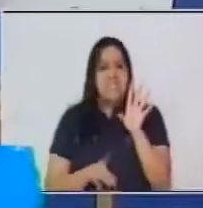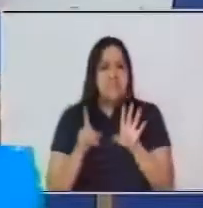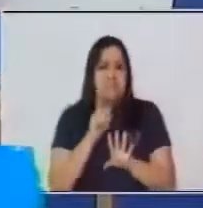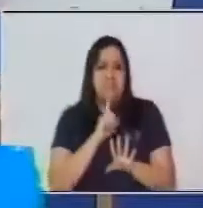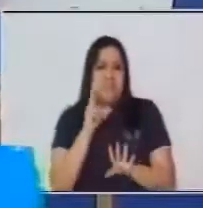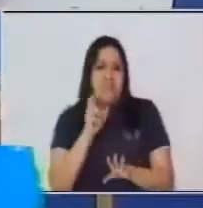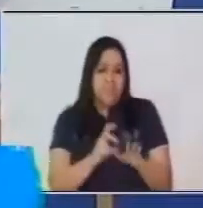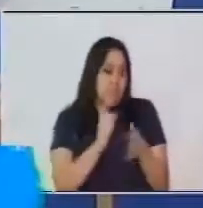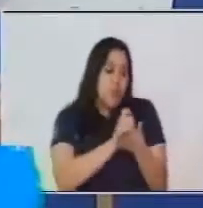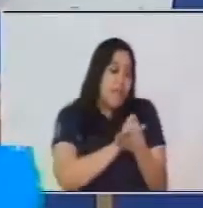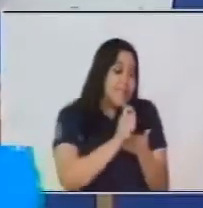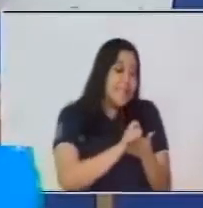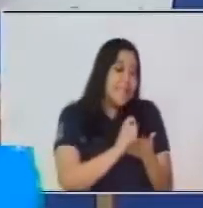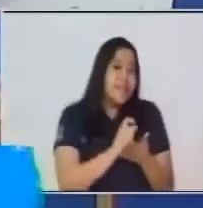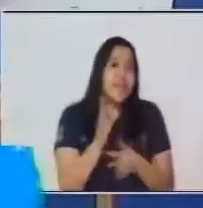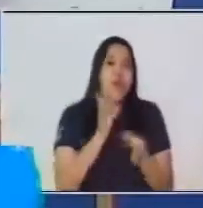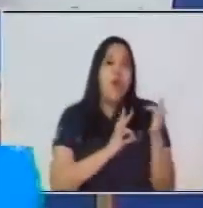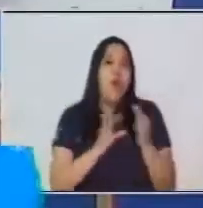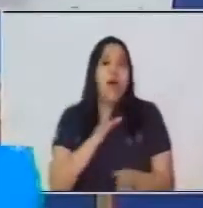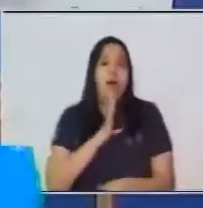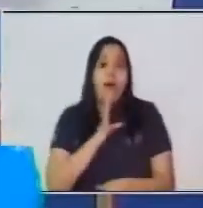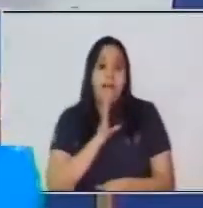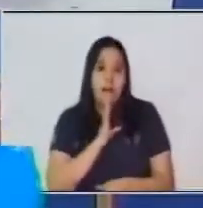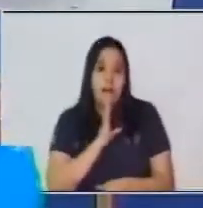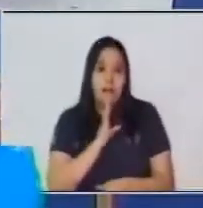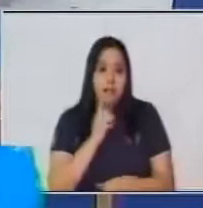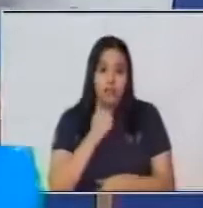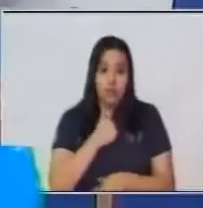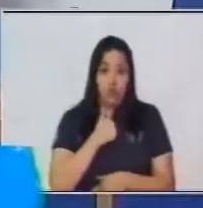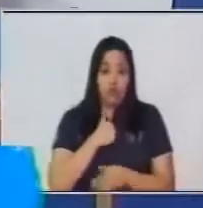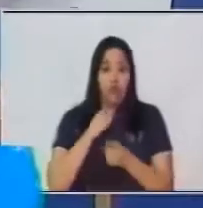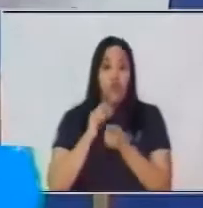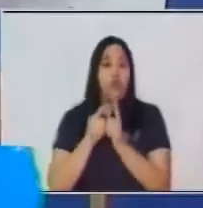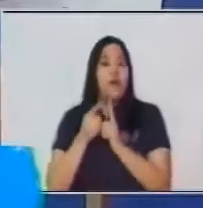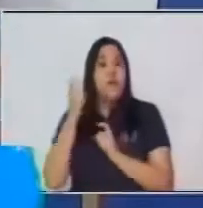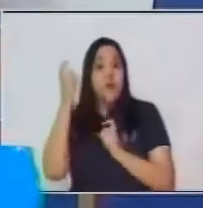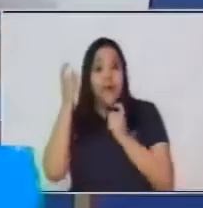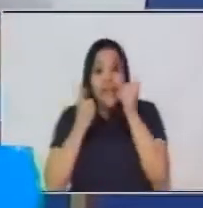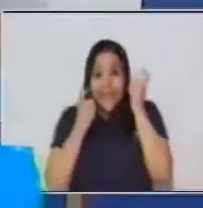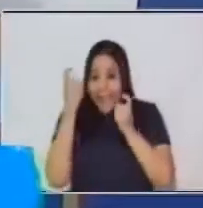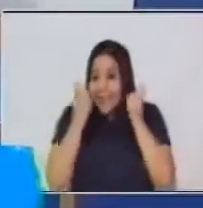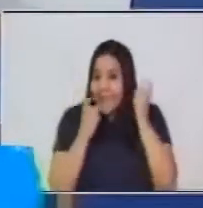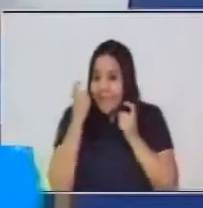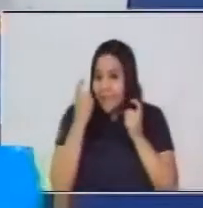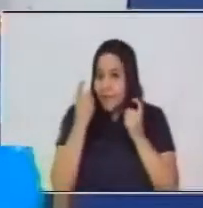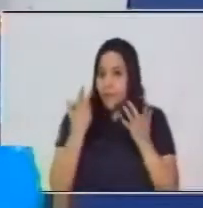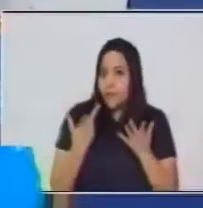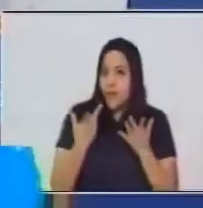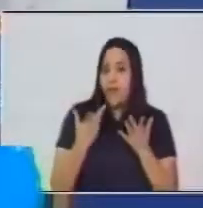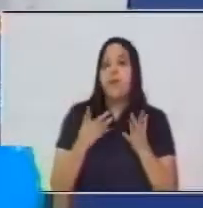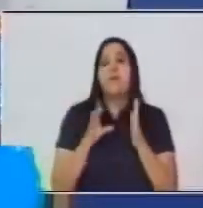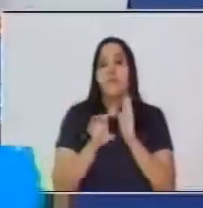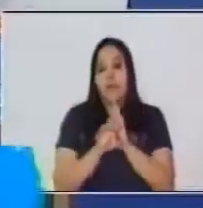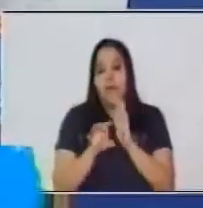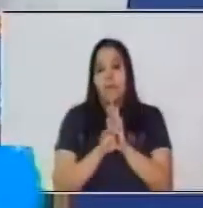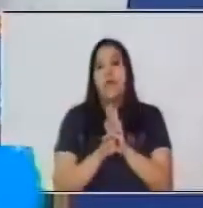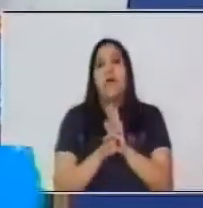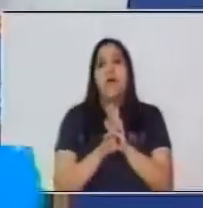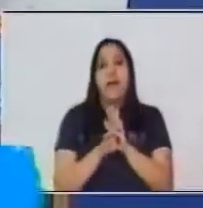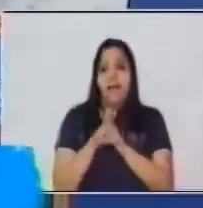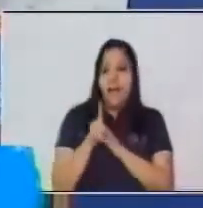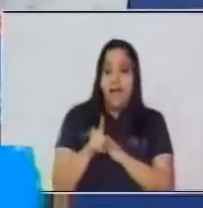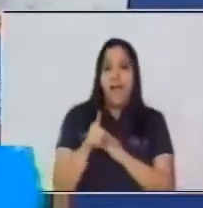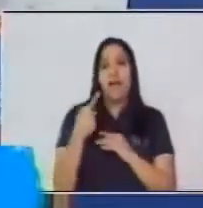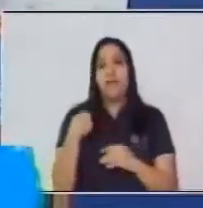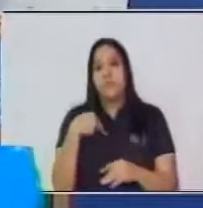escribir o hablarlos, sino que únicamente con nuestros gestos, recuérdate del lenguaje paralingüístico, nosotros